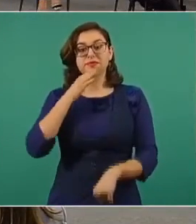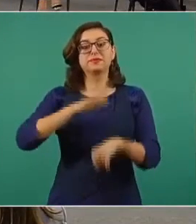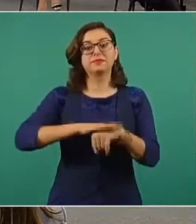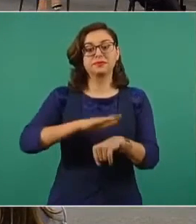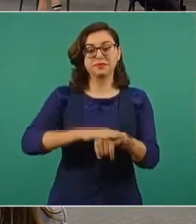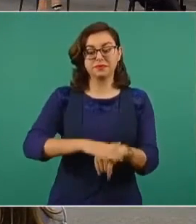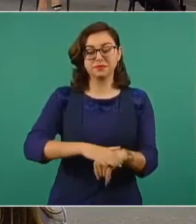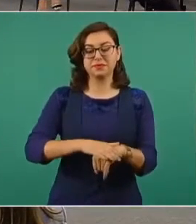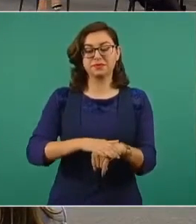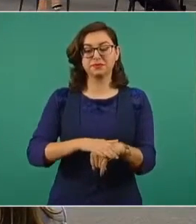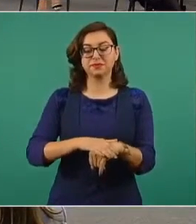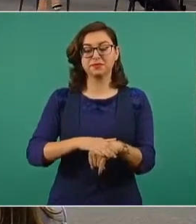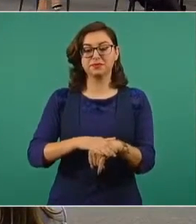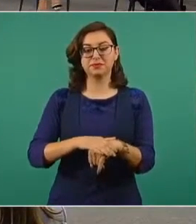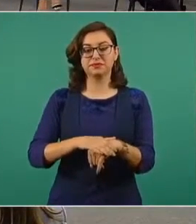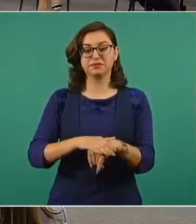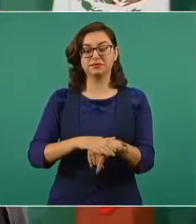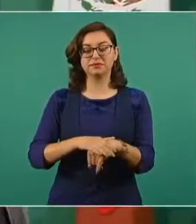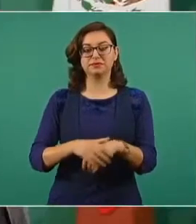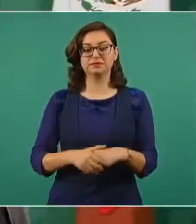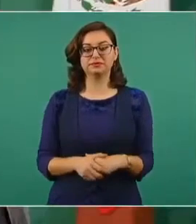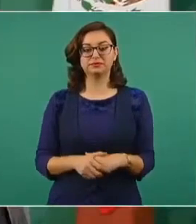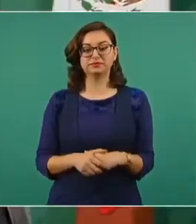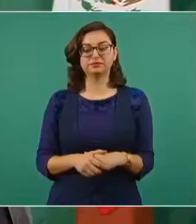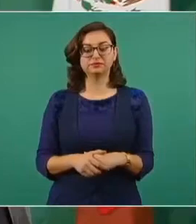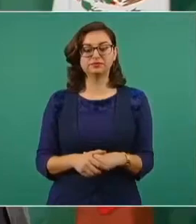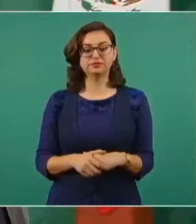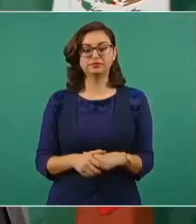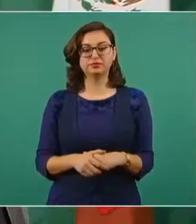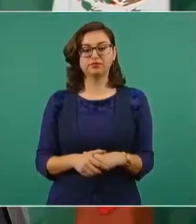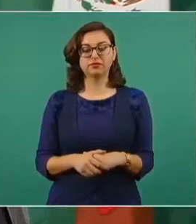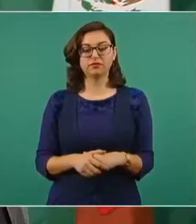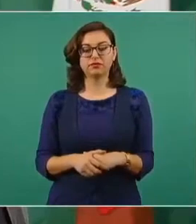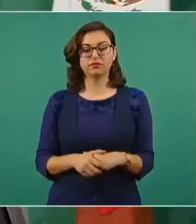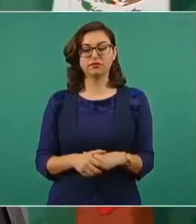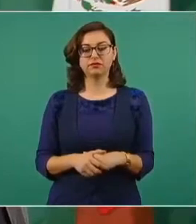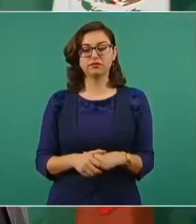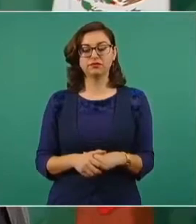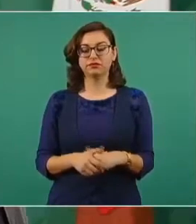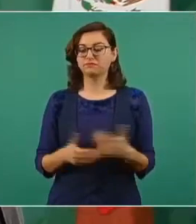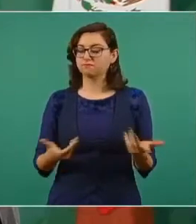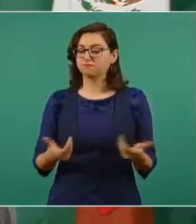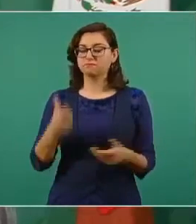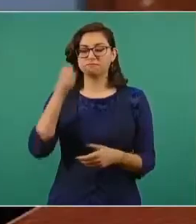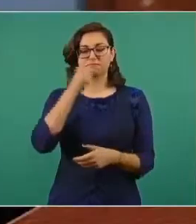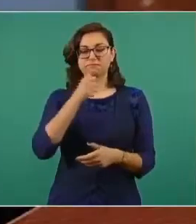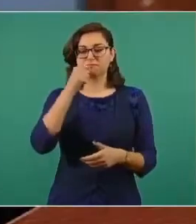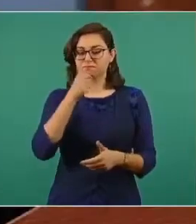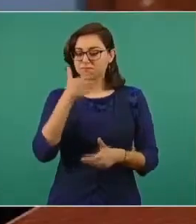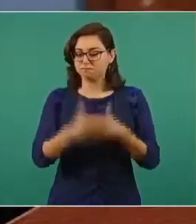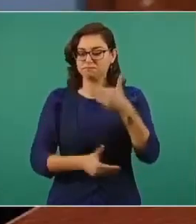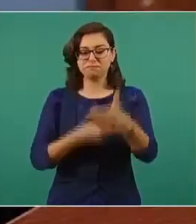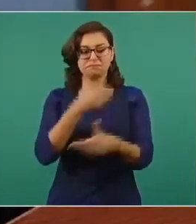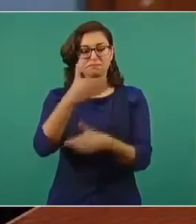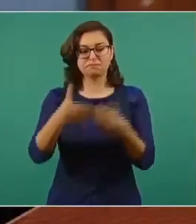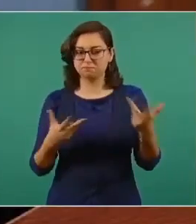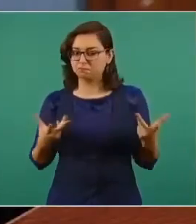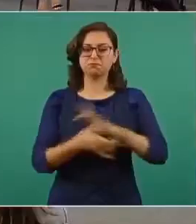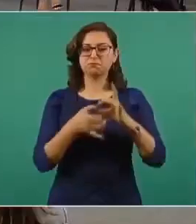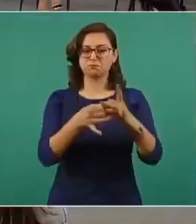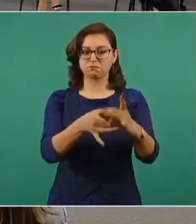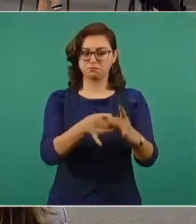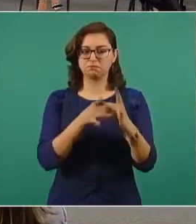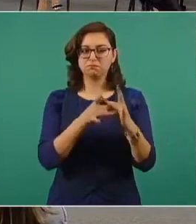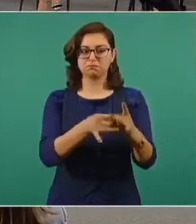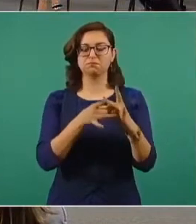vacunas AstraZeneca en México, una parte será para nuestro país y la otra para Argentina y América Latina. Así